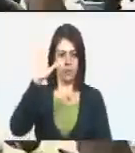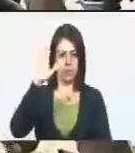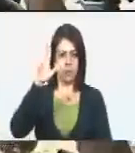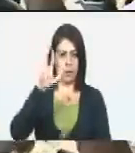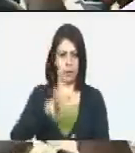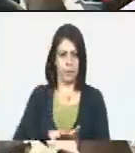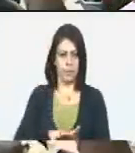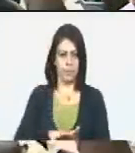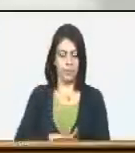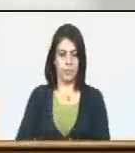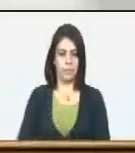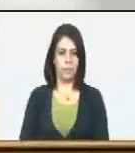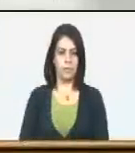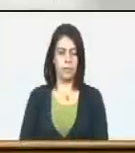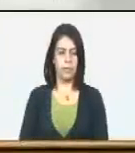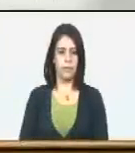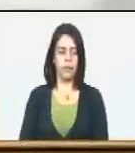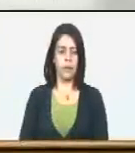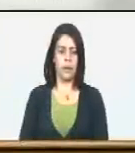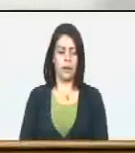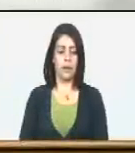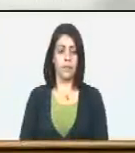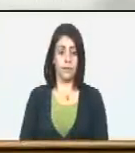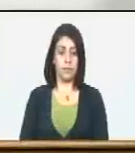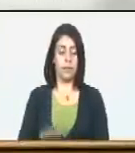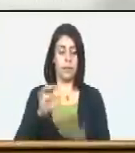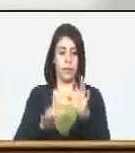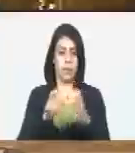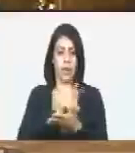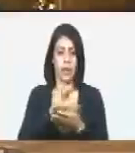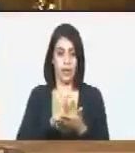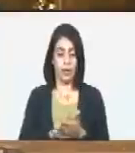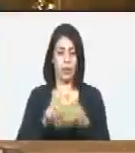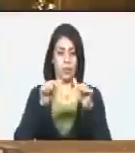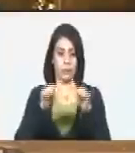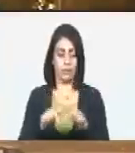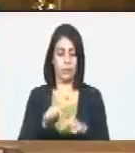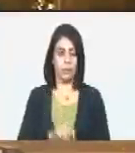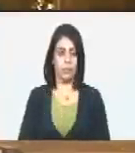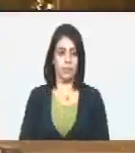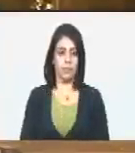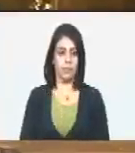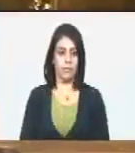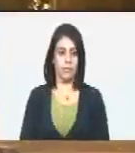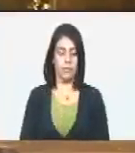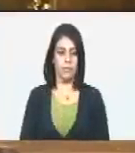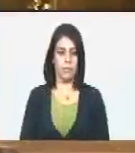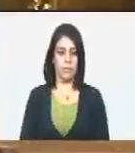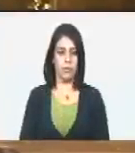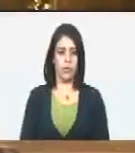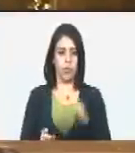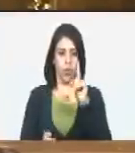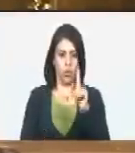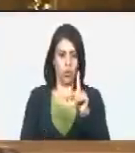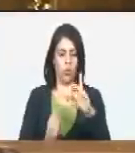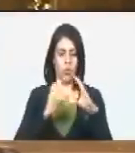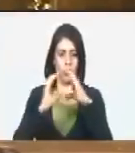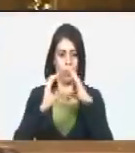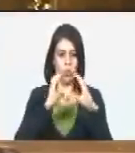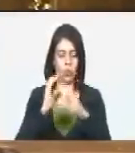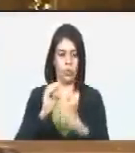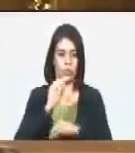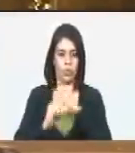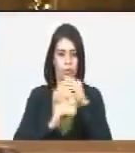Aprobado. Ciudadana secretaria, sírvanse a lectura de la cuenta. Cuenta número 1, comunicaciones suscritas por las